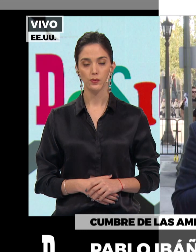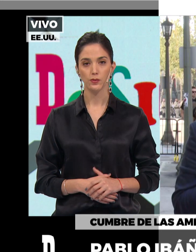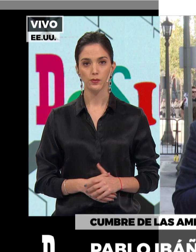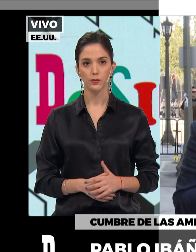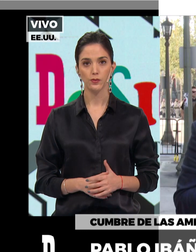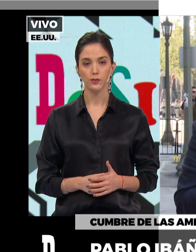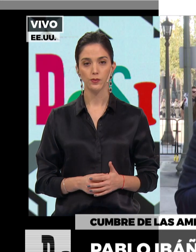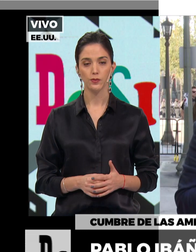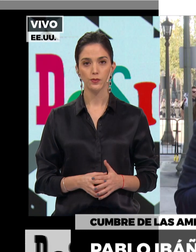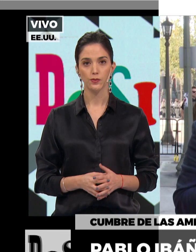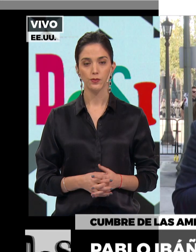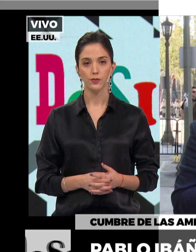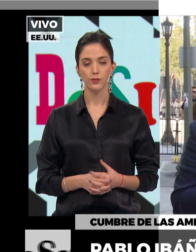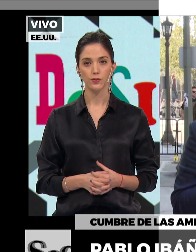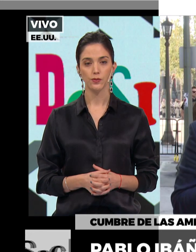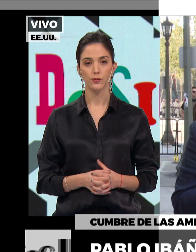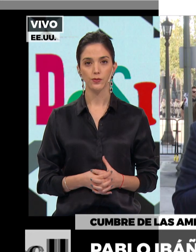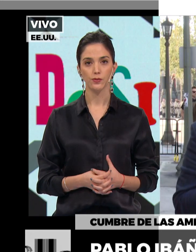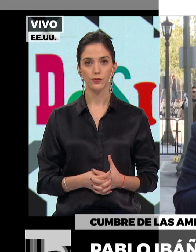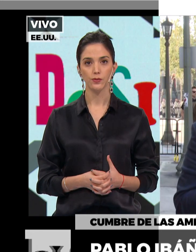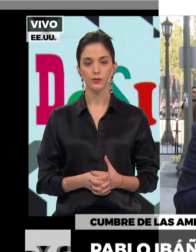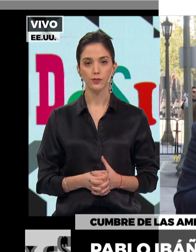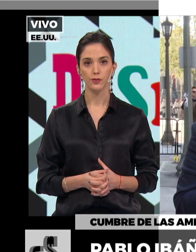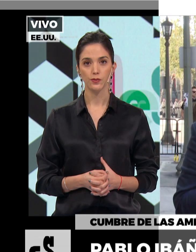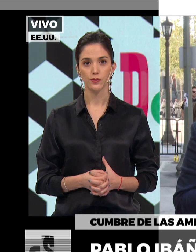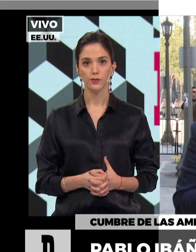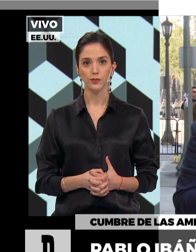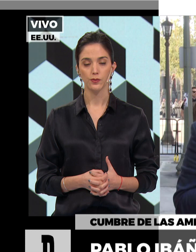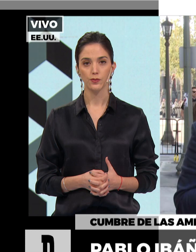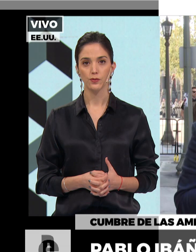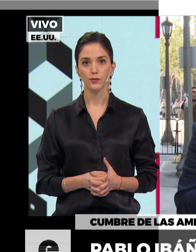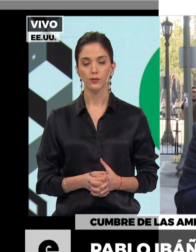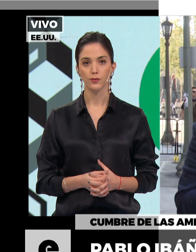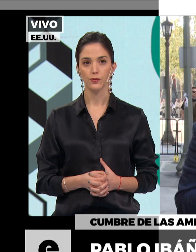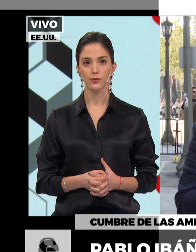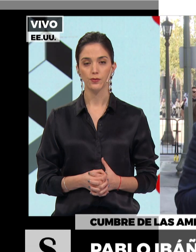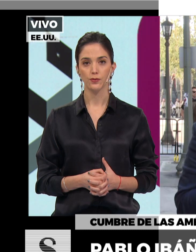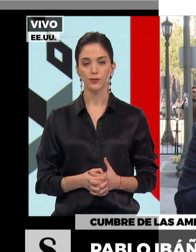y su involucramiento algo he estado en bolivia pablo gracias abrazo